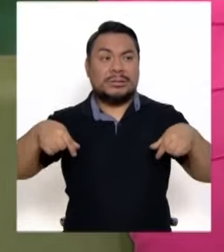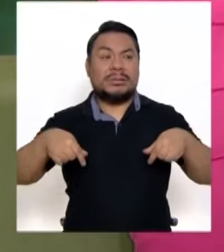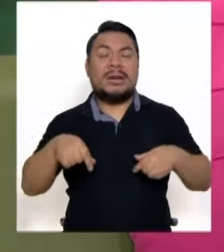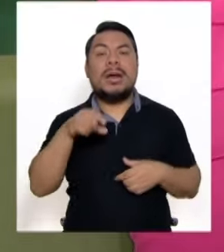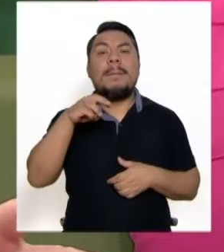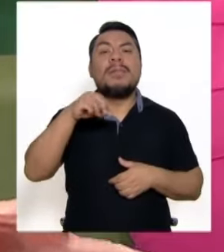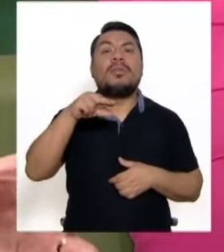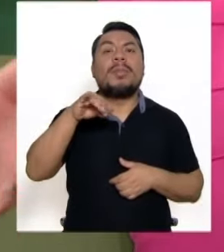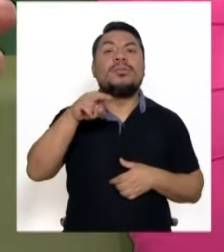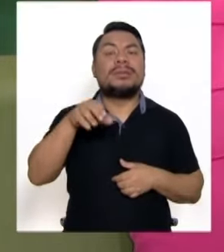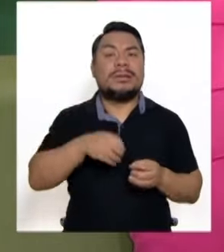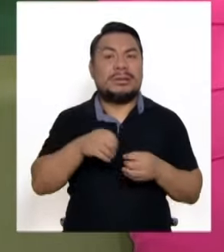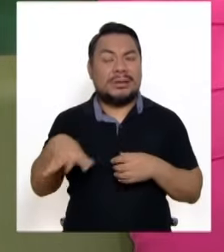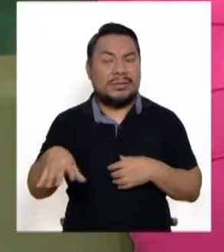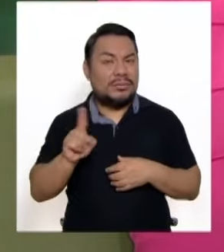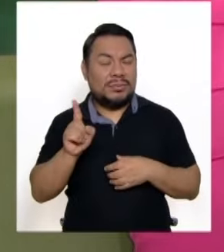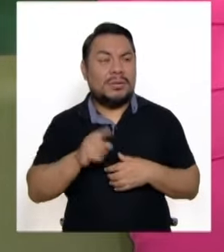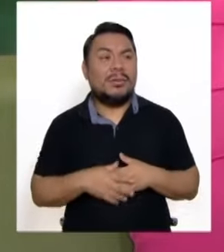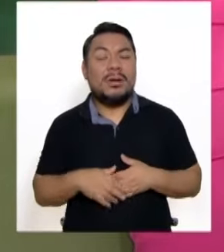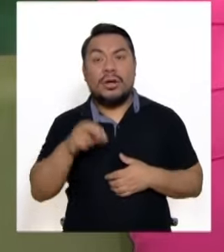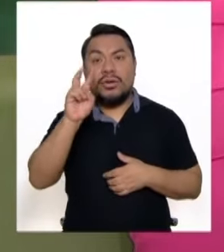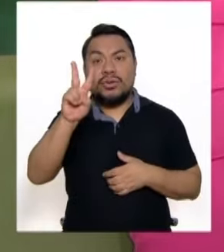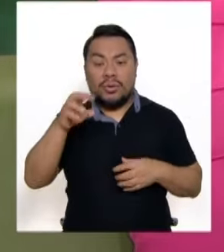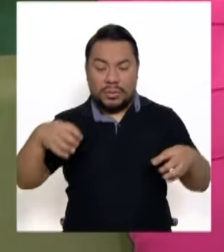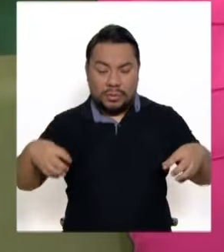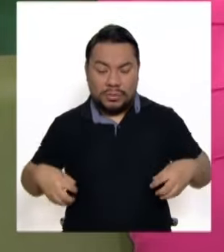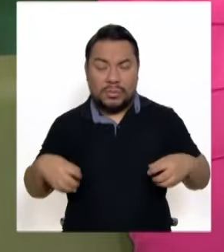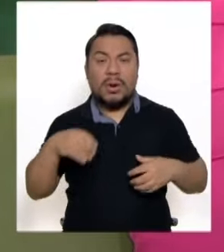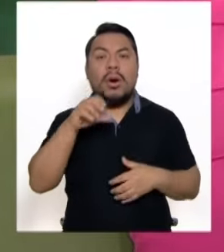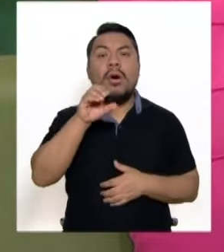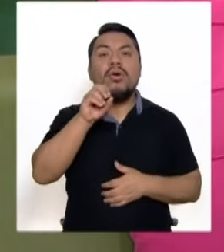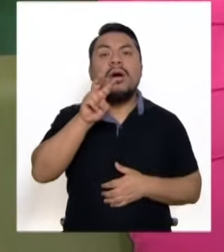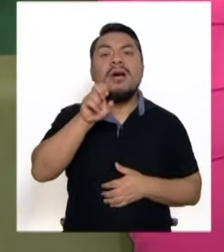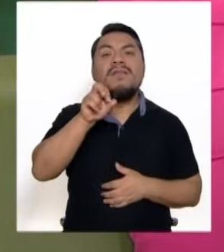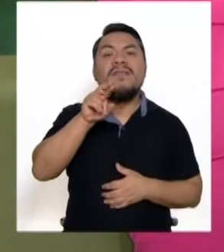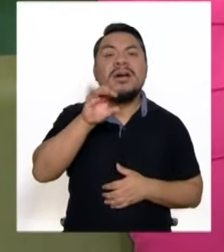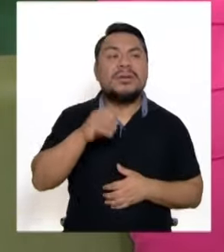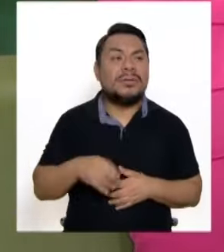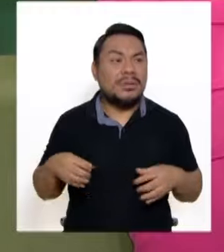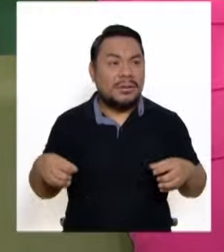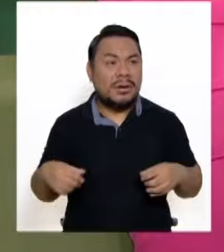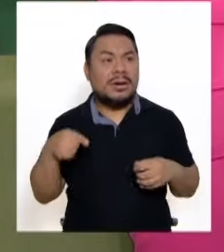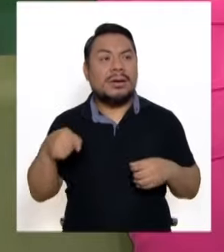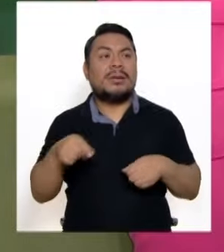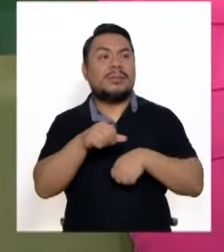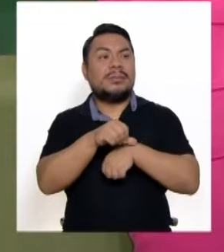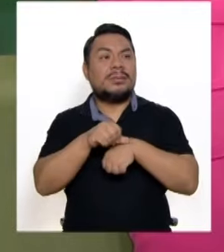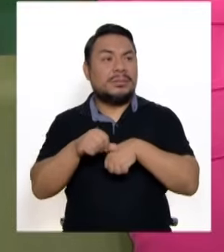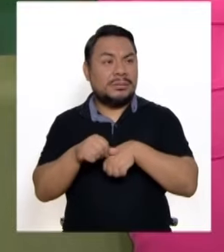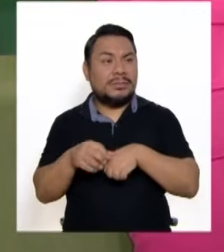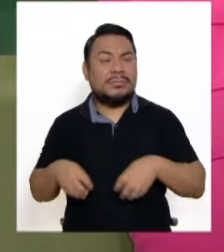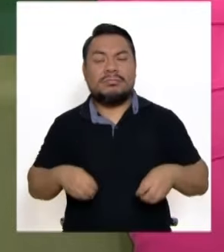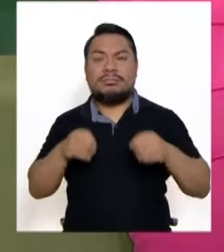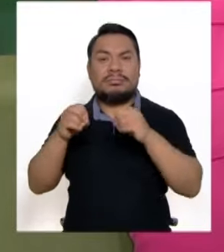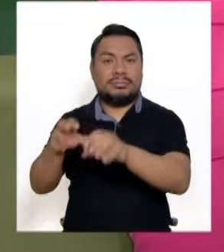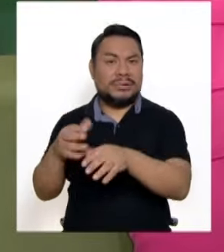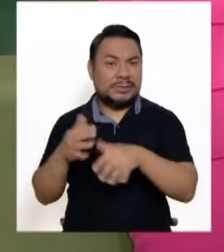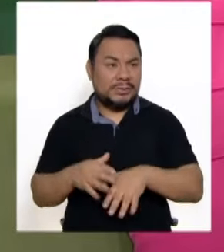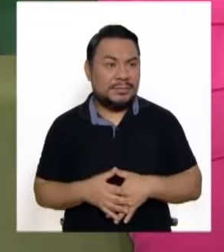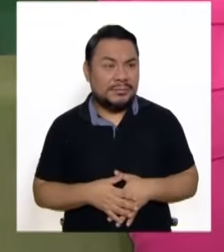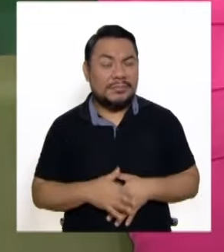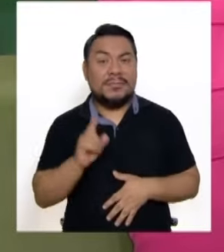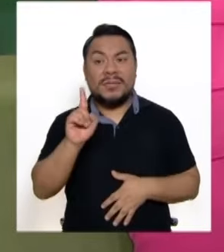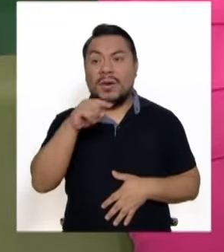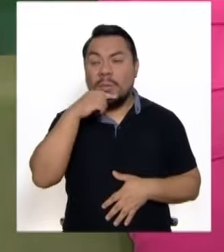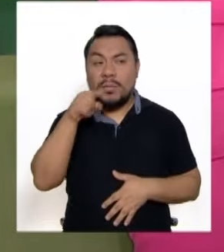menopausia. Si le retiras los dos ovarios, independientemente que se quede con el útero, eso es menopausia quirúrgica. Y ahí viene el tema. Si es